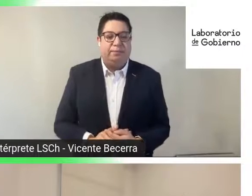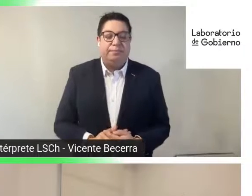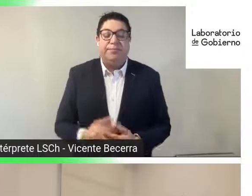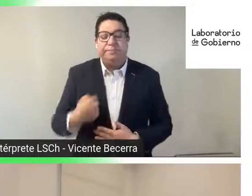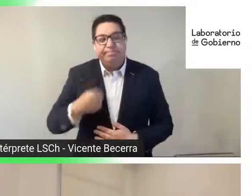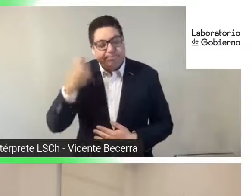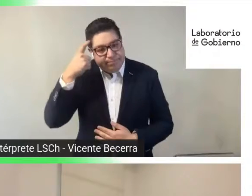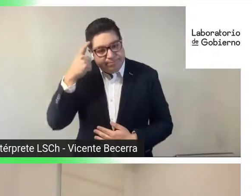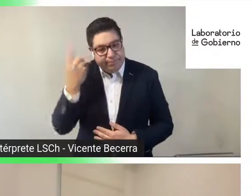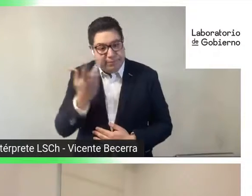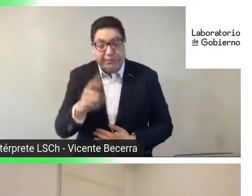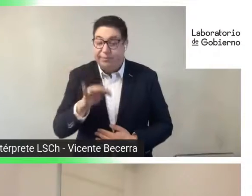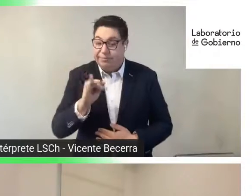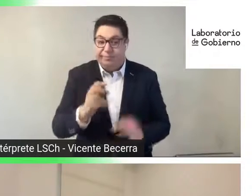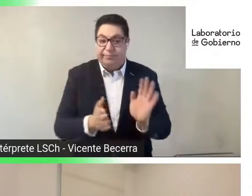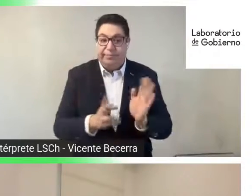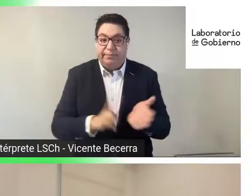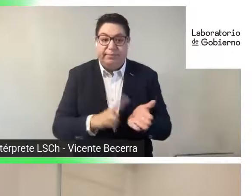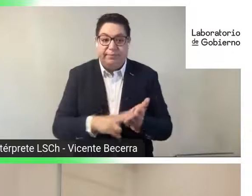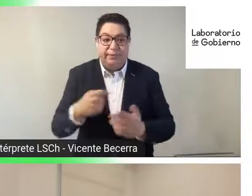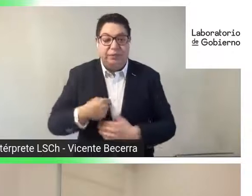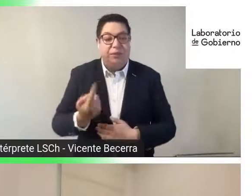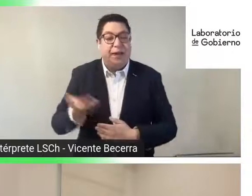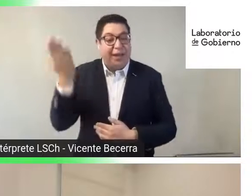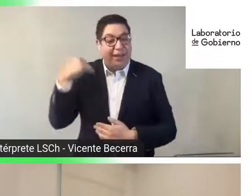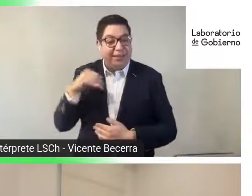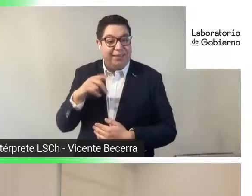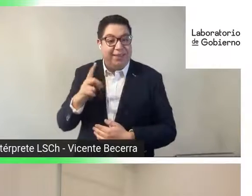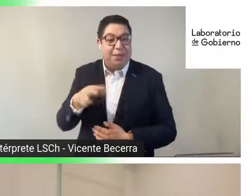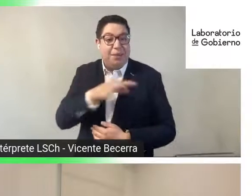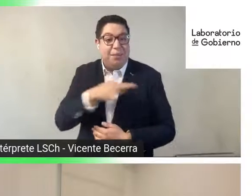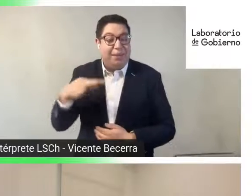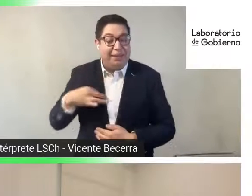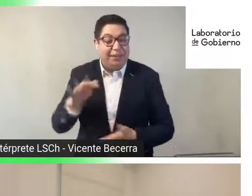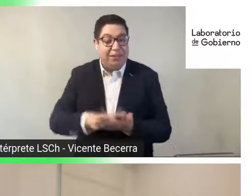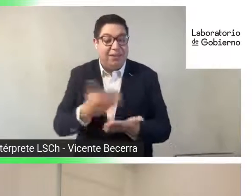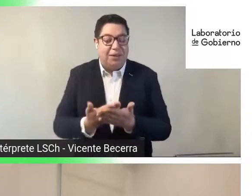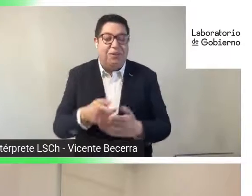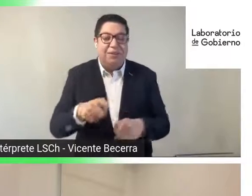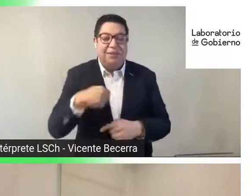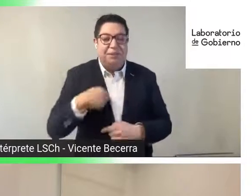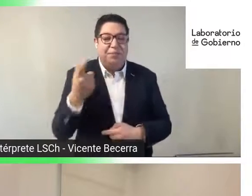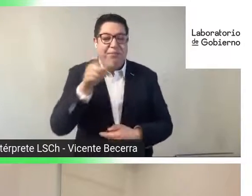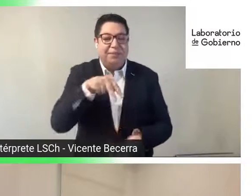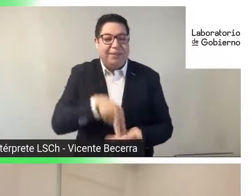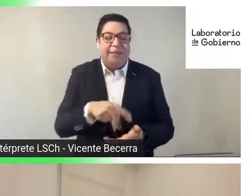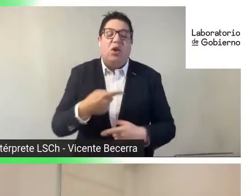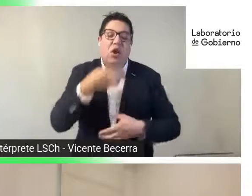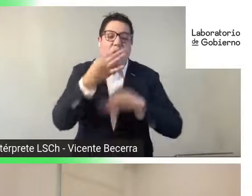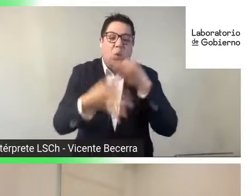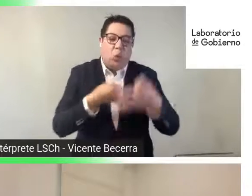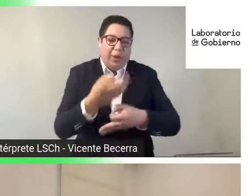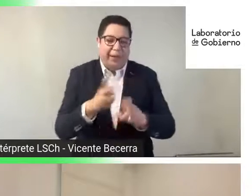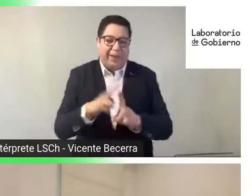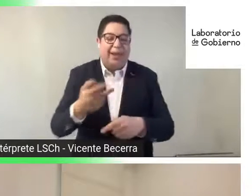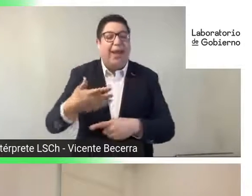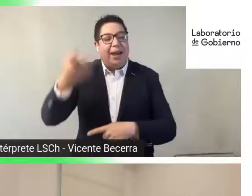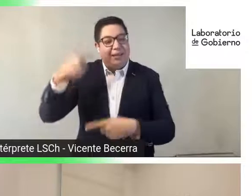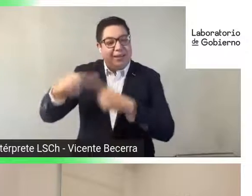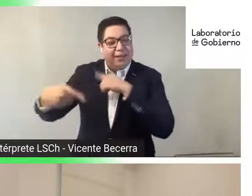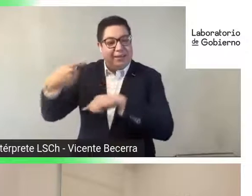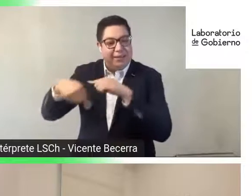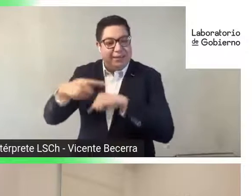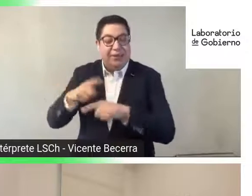que primero que nada, yo llegué al Ministerio de Salud, un poco, contar un poquito el contexto histórico. Yo llegué